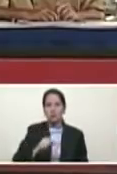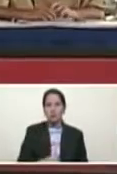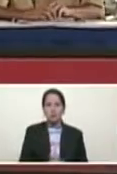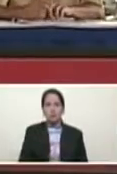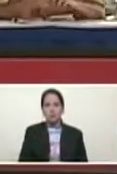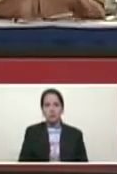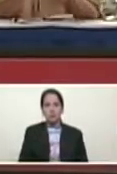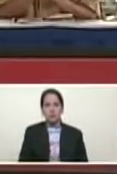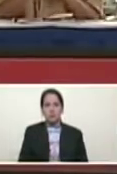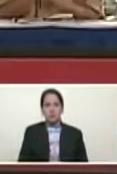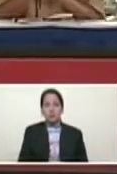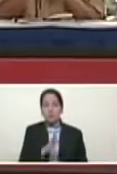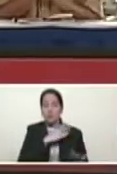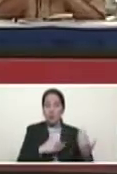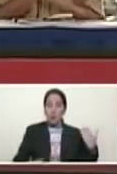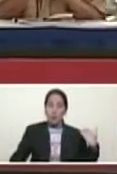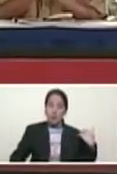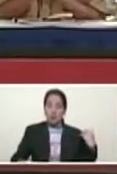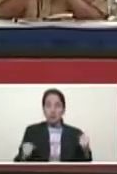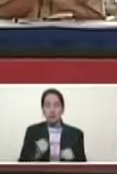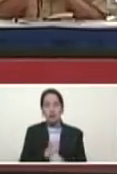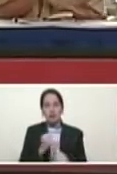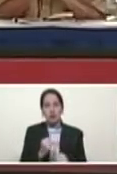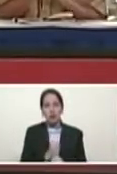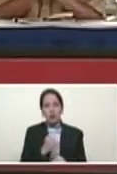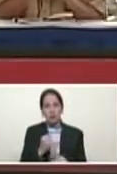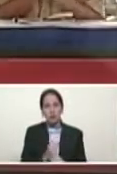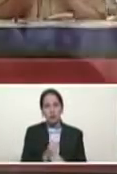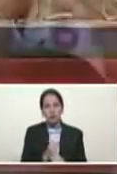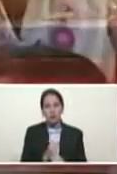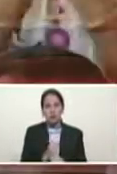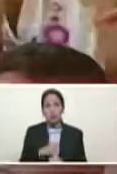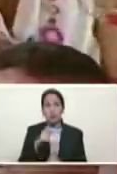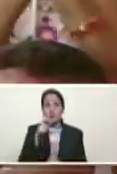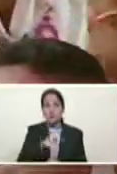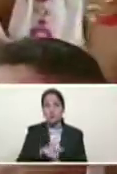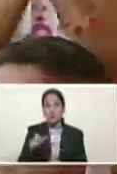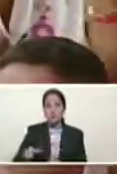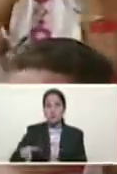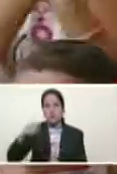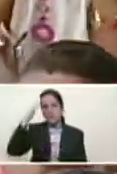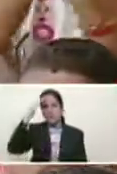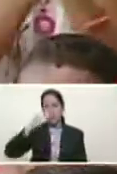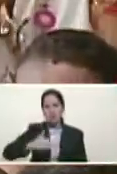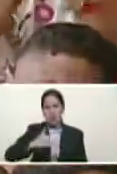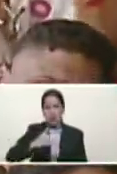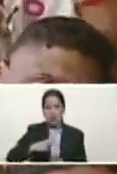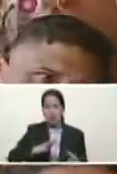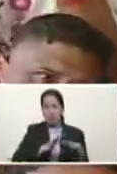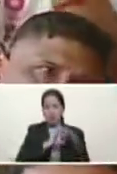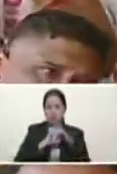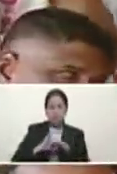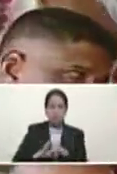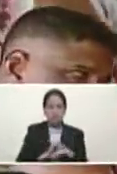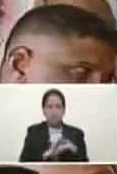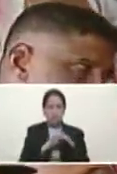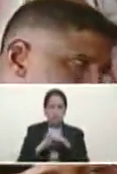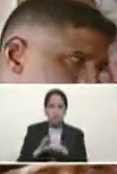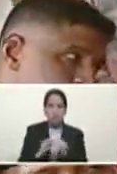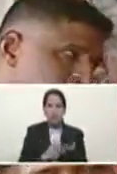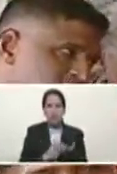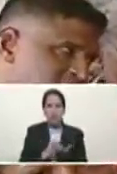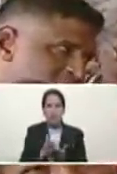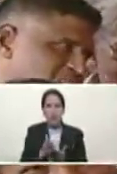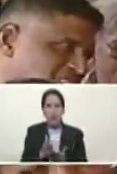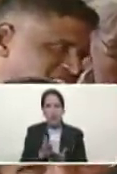Moros, presidente obrero. Y la Fuerza Armada Nacional Bolivariana está cohesionada, unida y leal